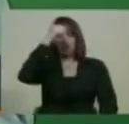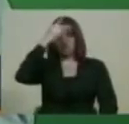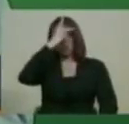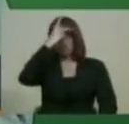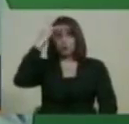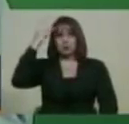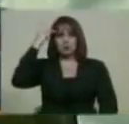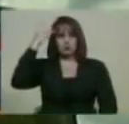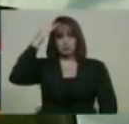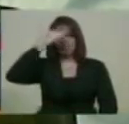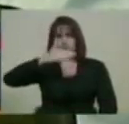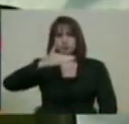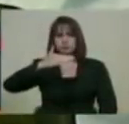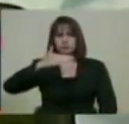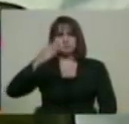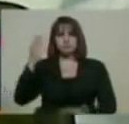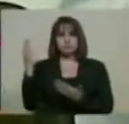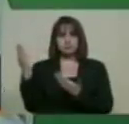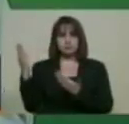los comandantes de componente,